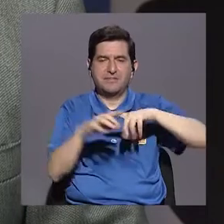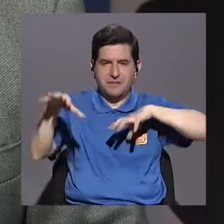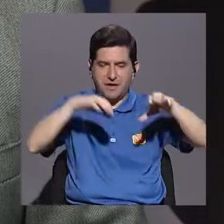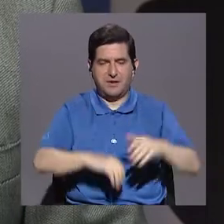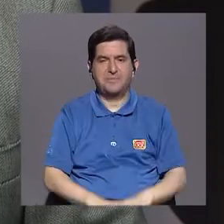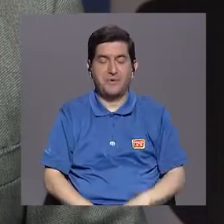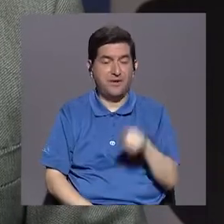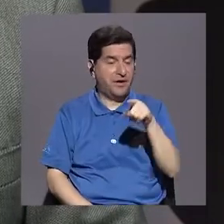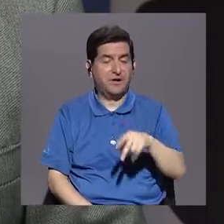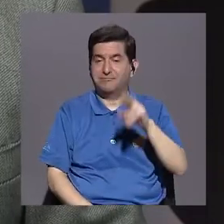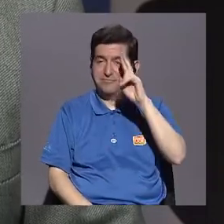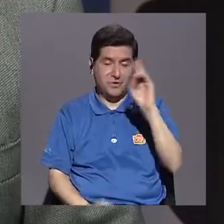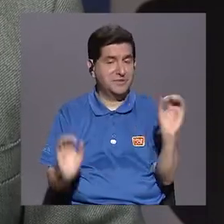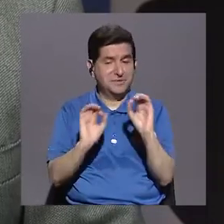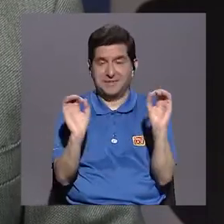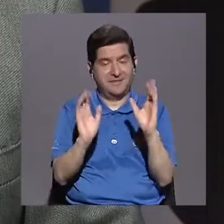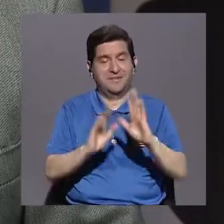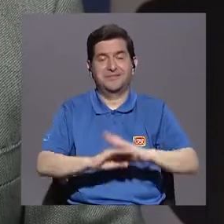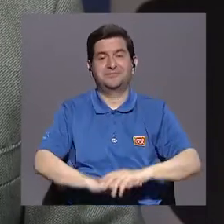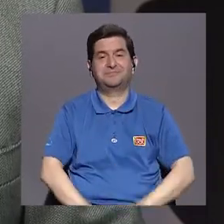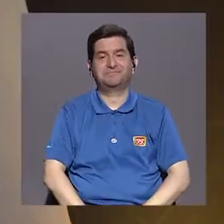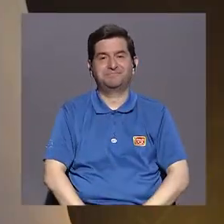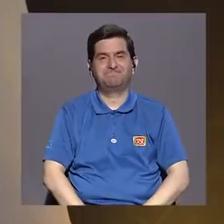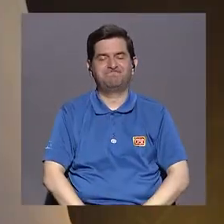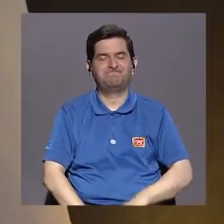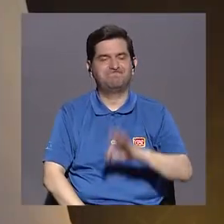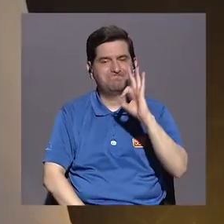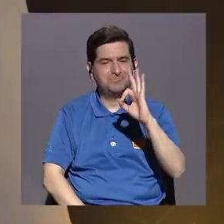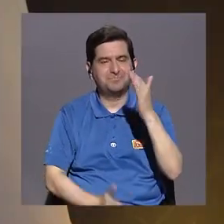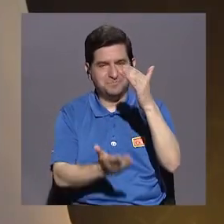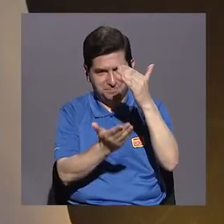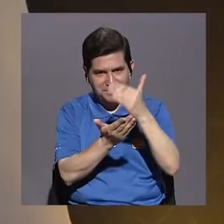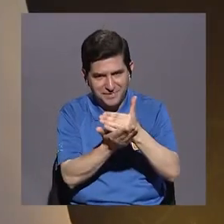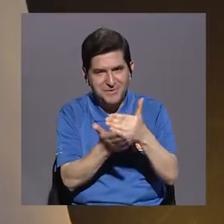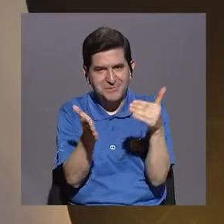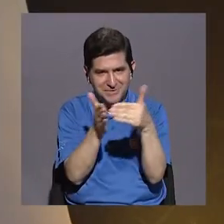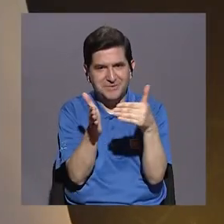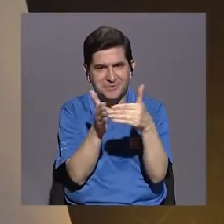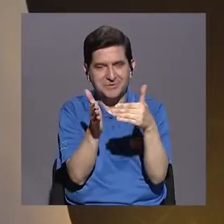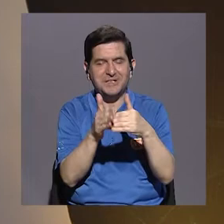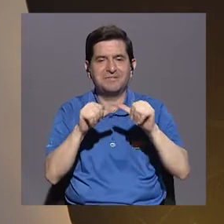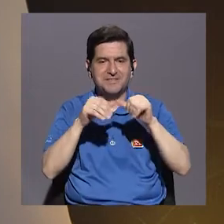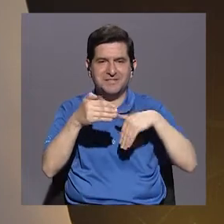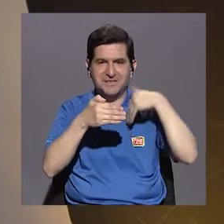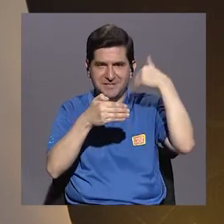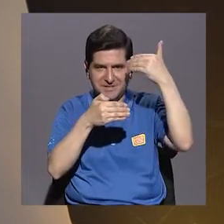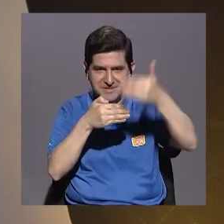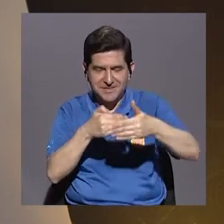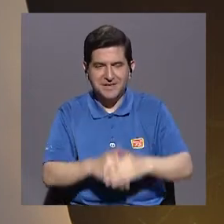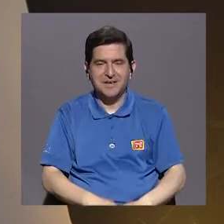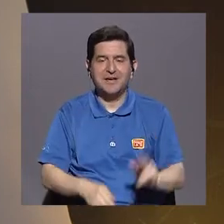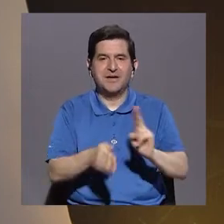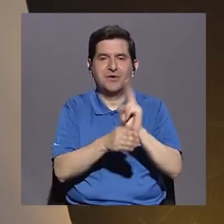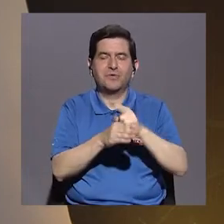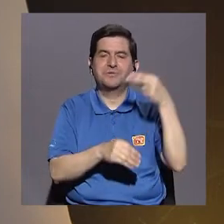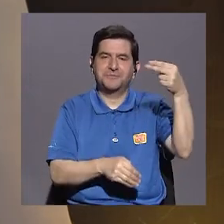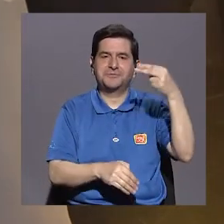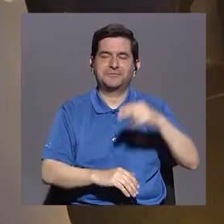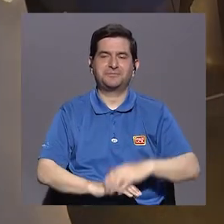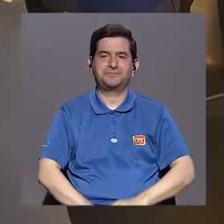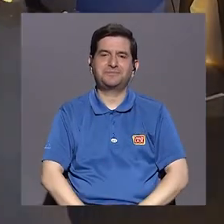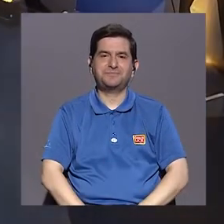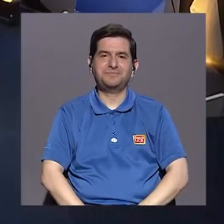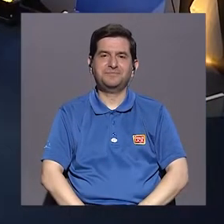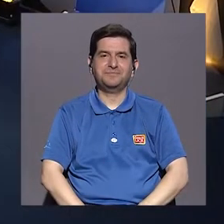récord sí muy bien luego le vamos a un corte de nuevo y volvemos con los usos del hidrógeno